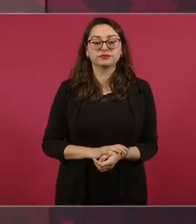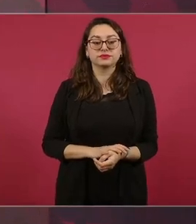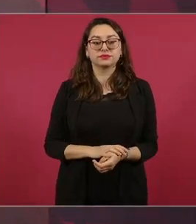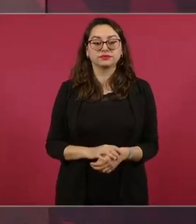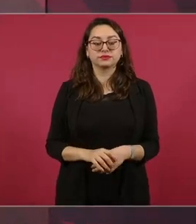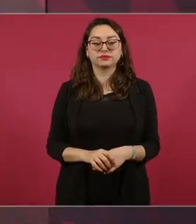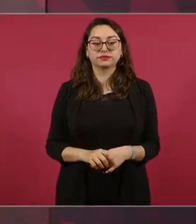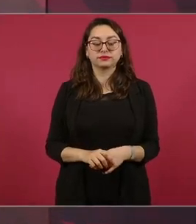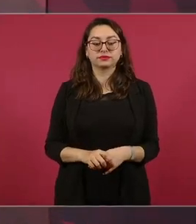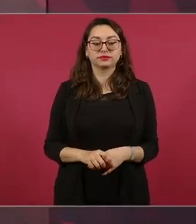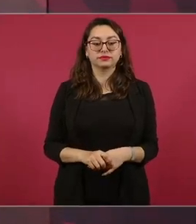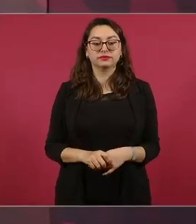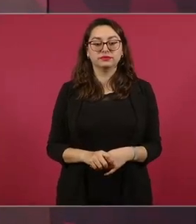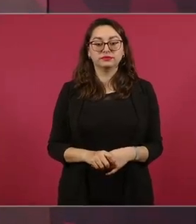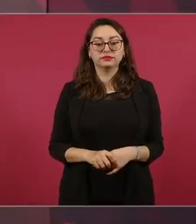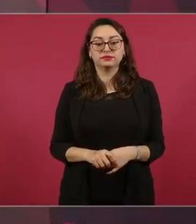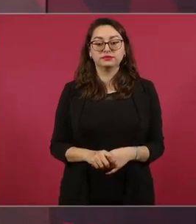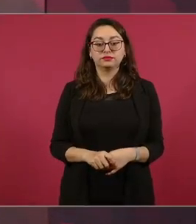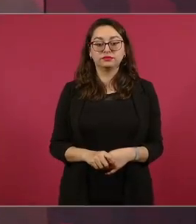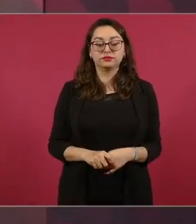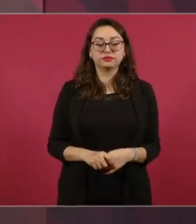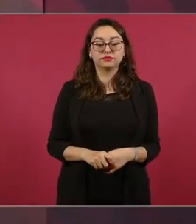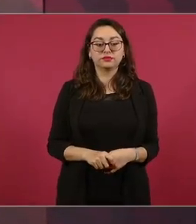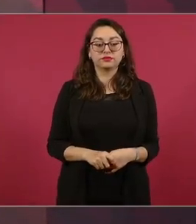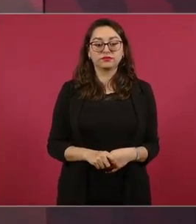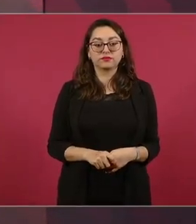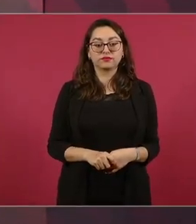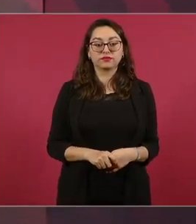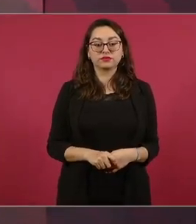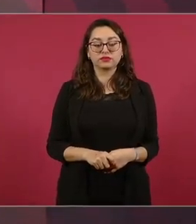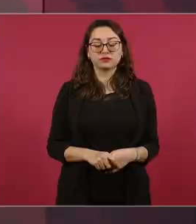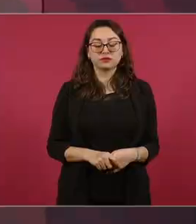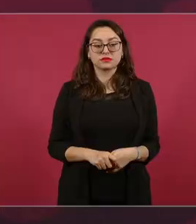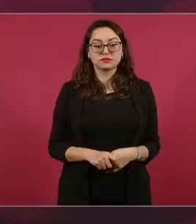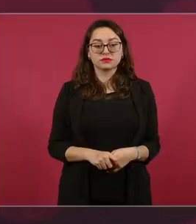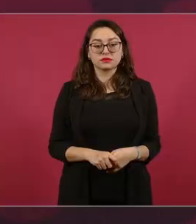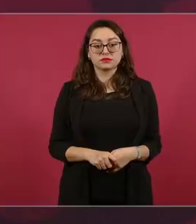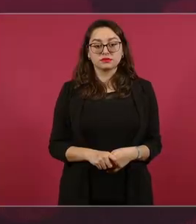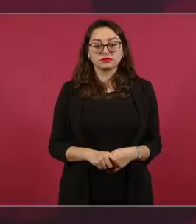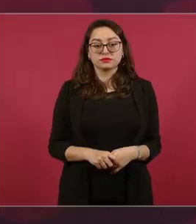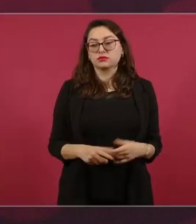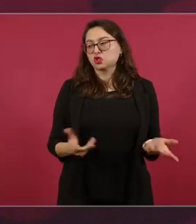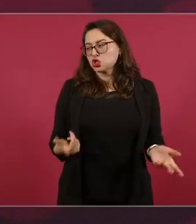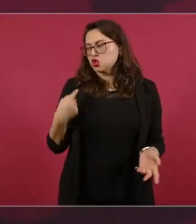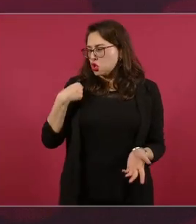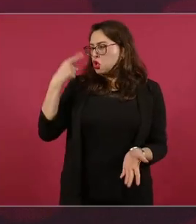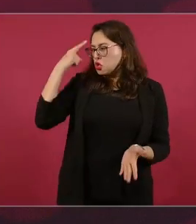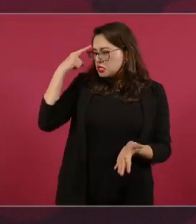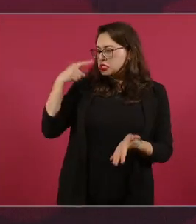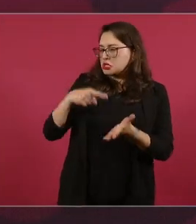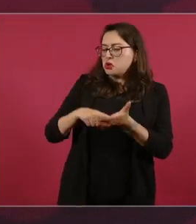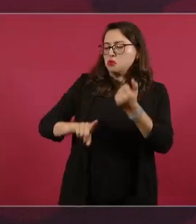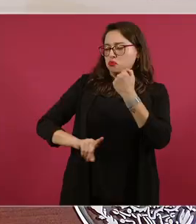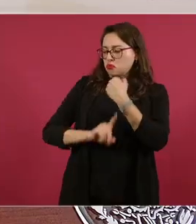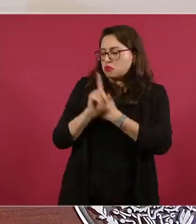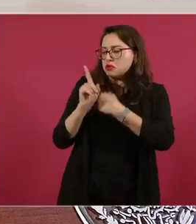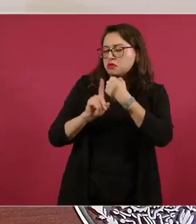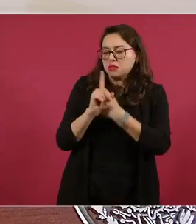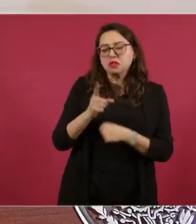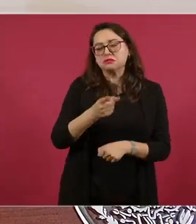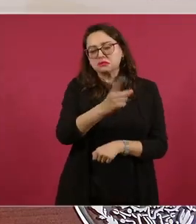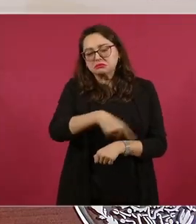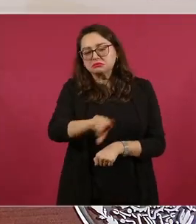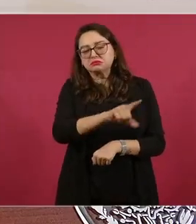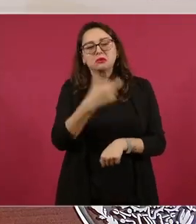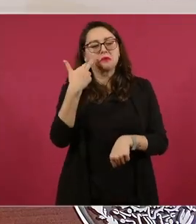Yo creo que el problema es ese, que son muy rateros y